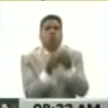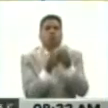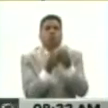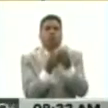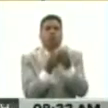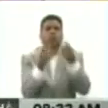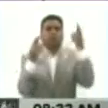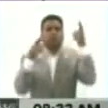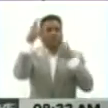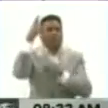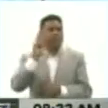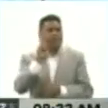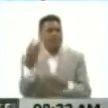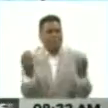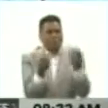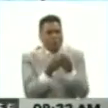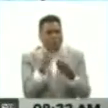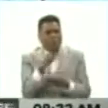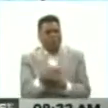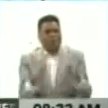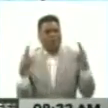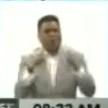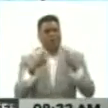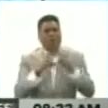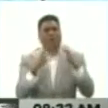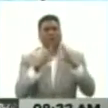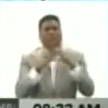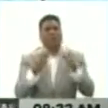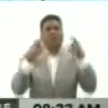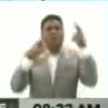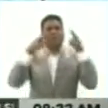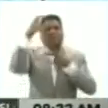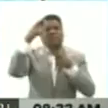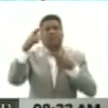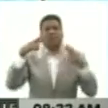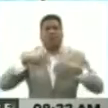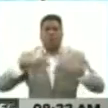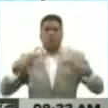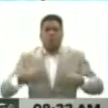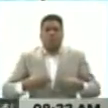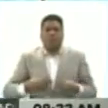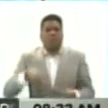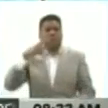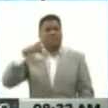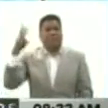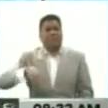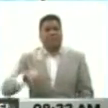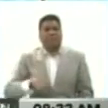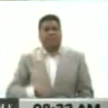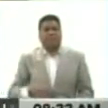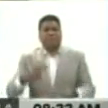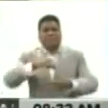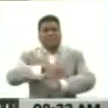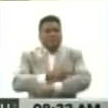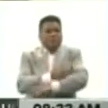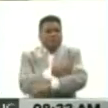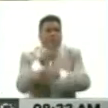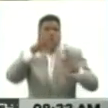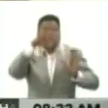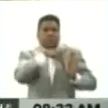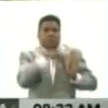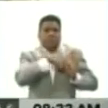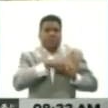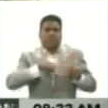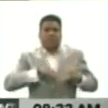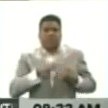también para que la veamos juntos, para conocer ese Chávez humano, ese Chávez que de verdad ha tocado la fibra y los sentimientos de cada uno. Oscar Briceño